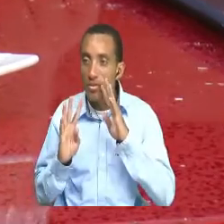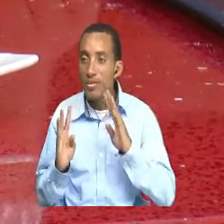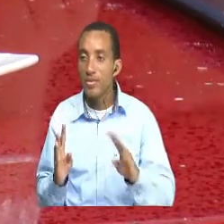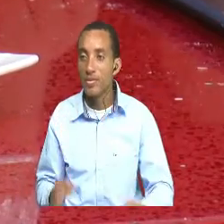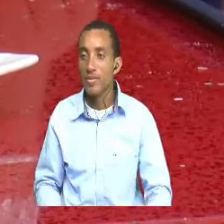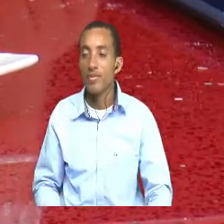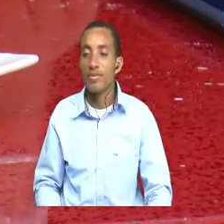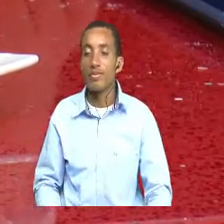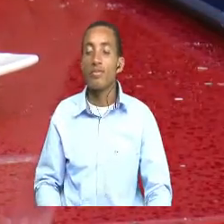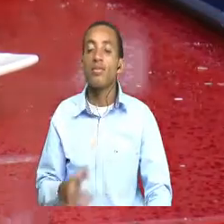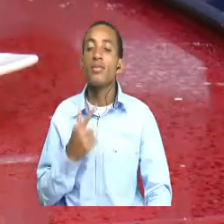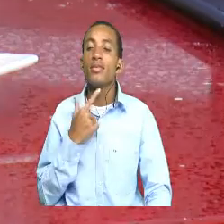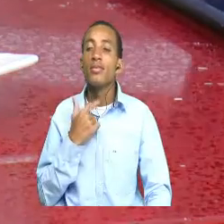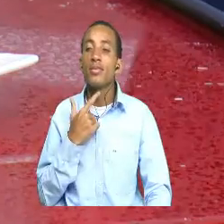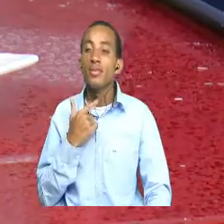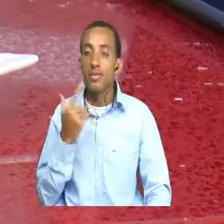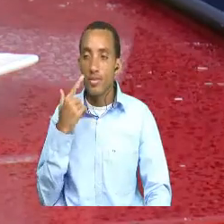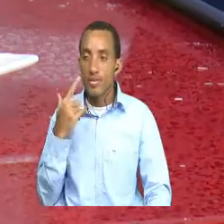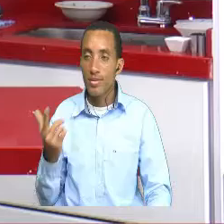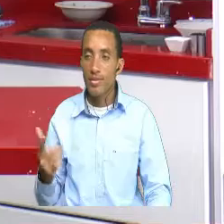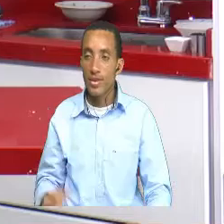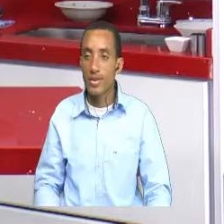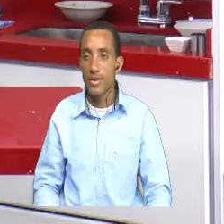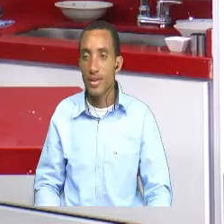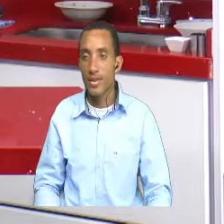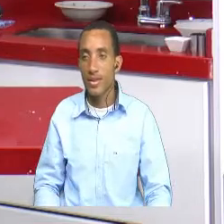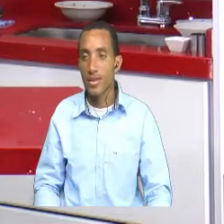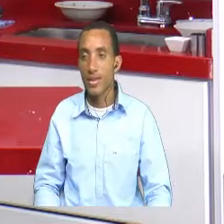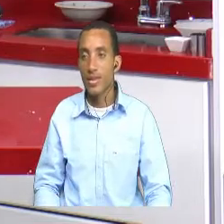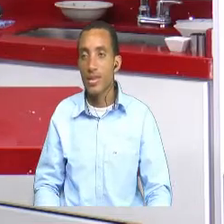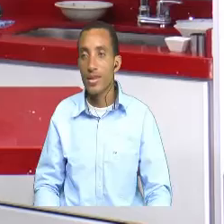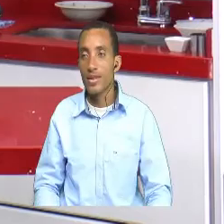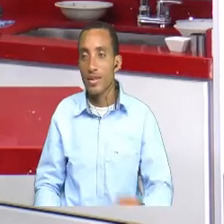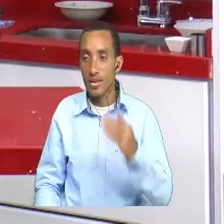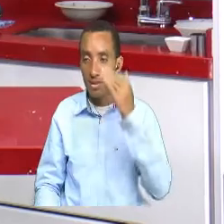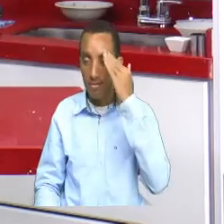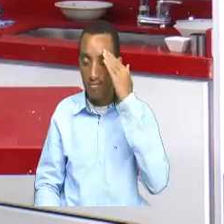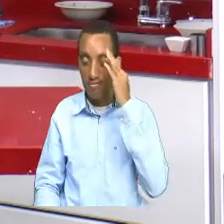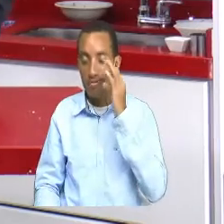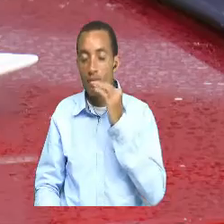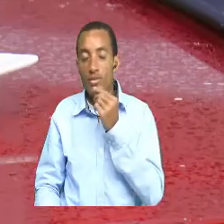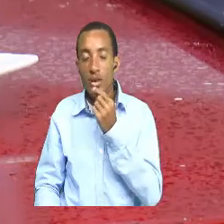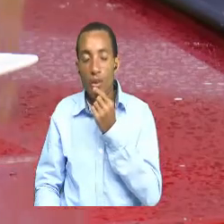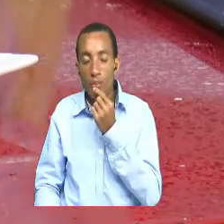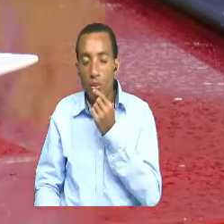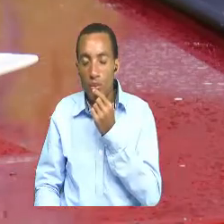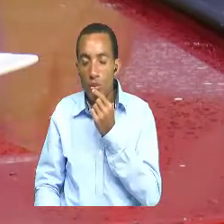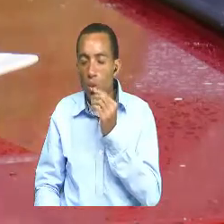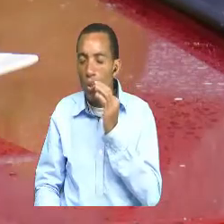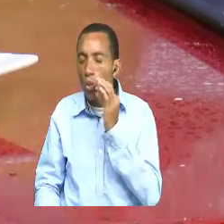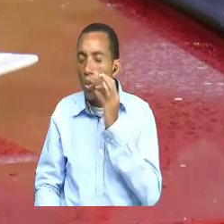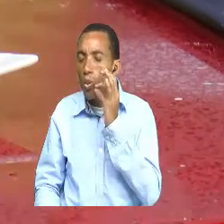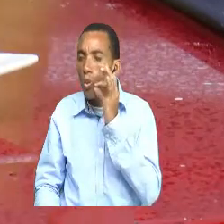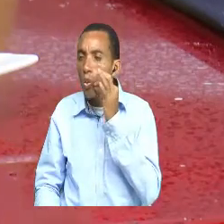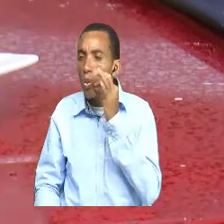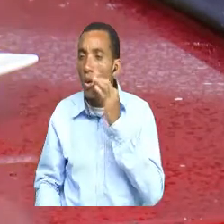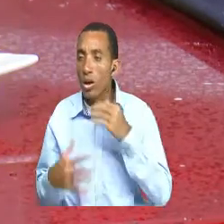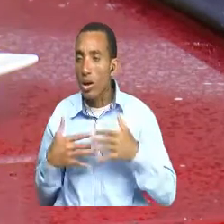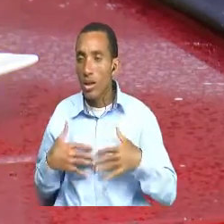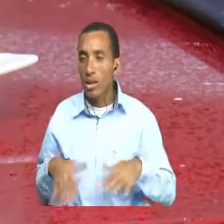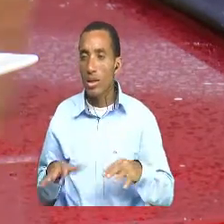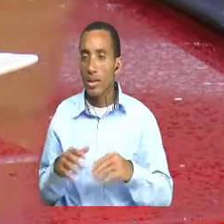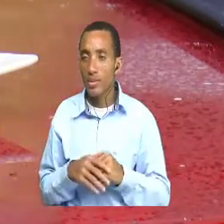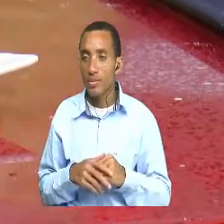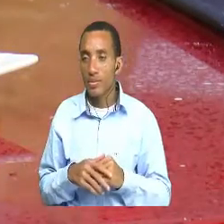me encanta me encanta como canta y prosigan sabe delicioso o sea cualquiera dice ahí vamos a combinar